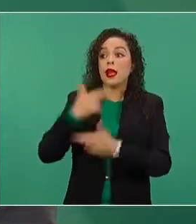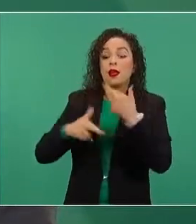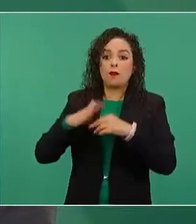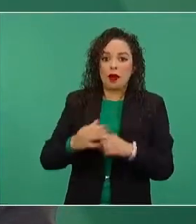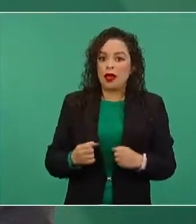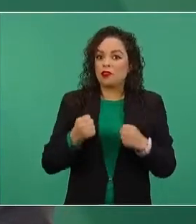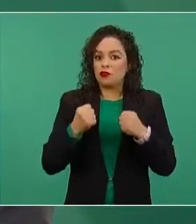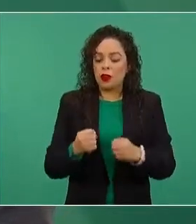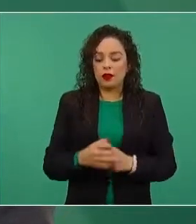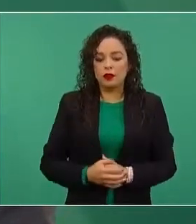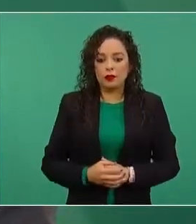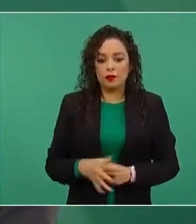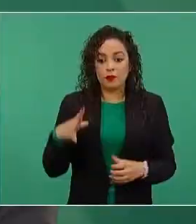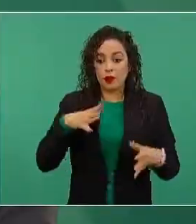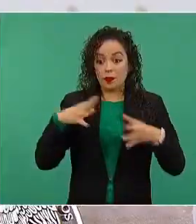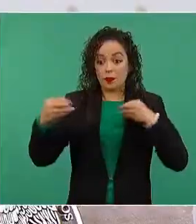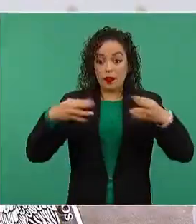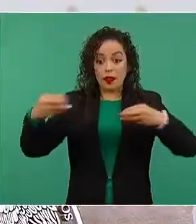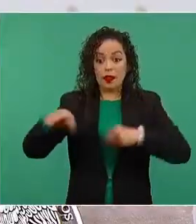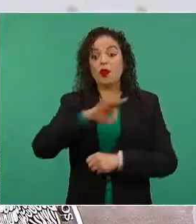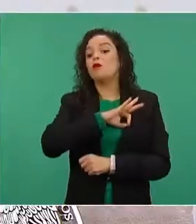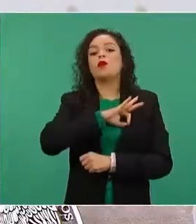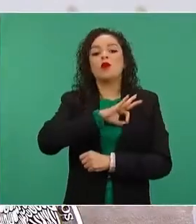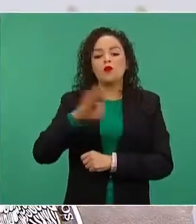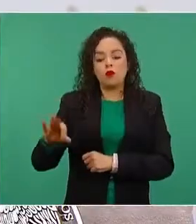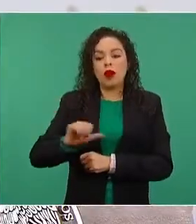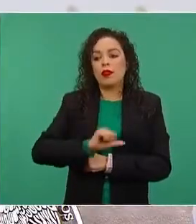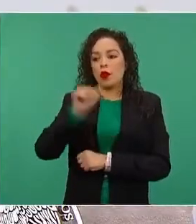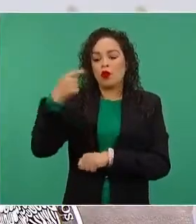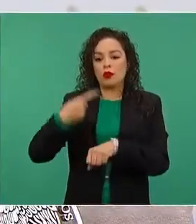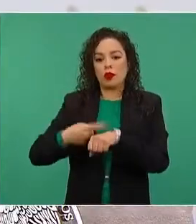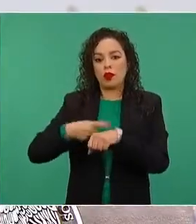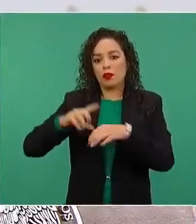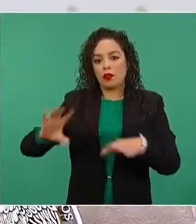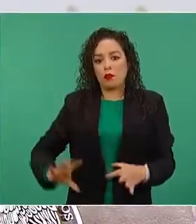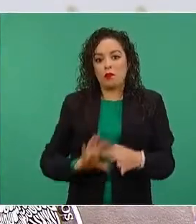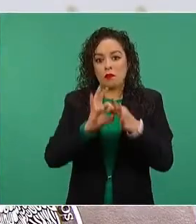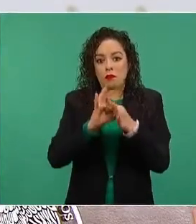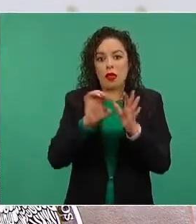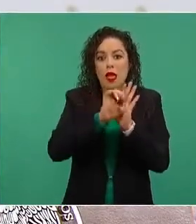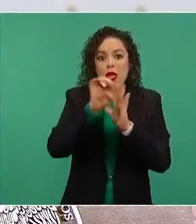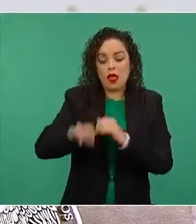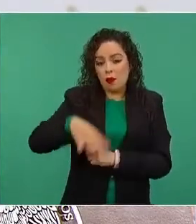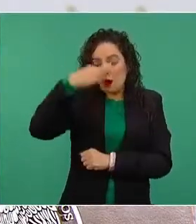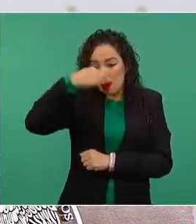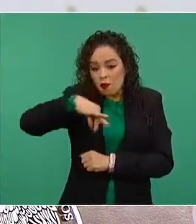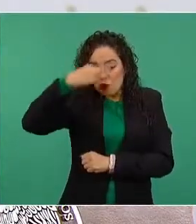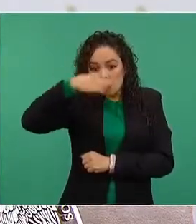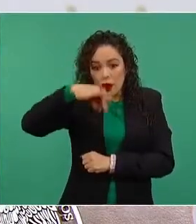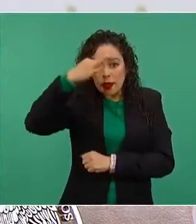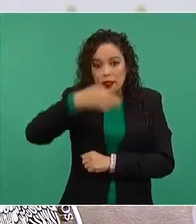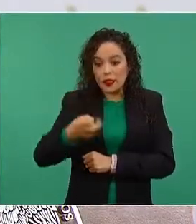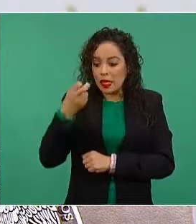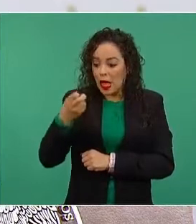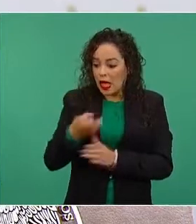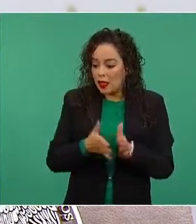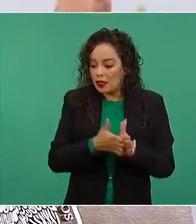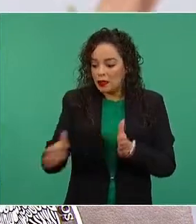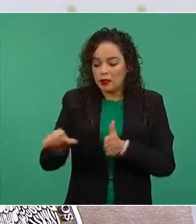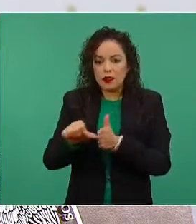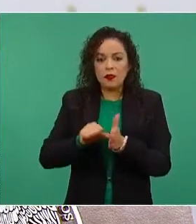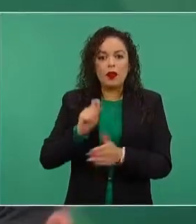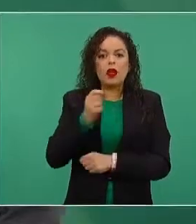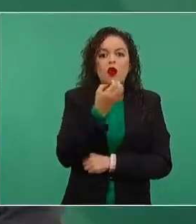pandemia se puede acompañar de otras enfermedades epidémicas como la influenza, particularmente en estos meses desde